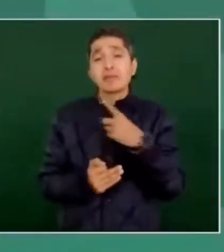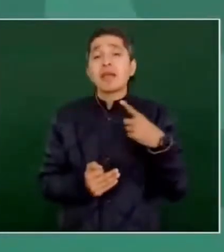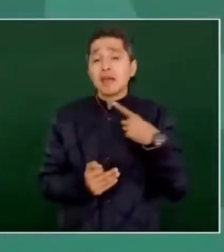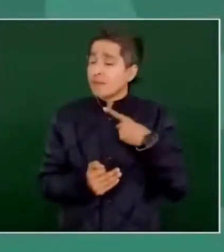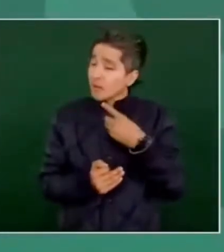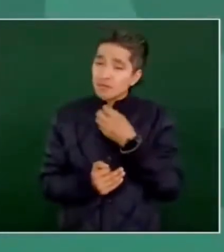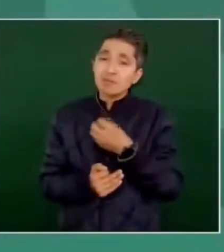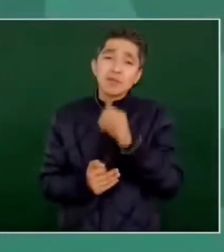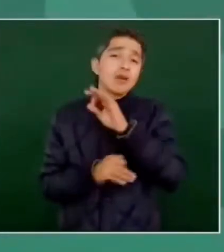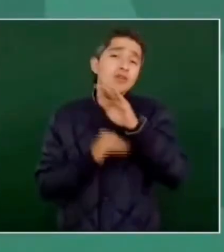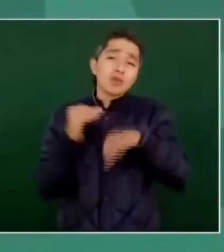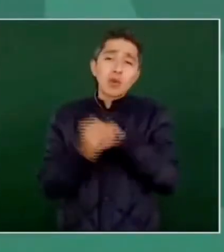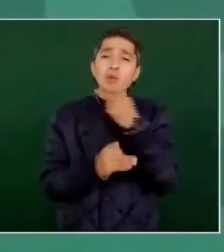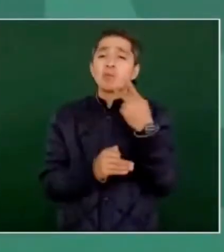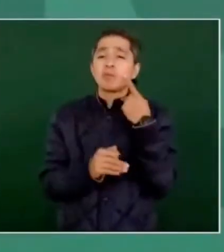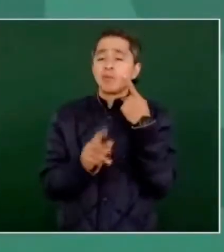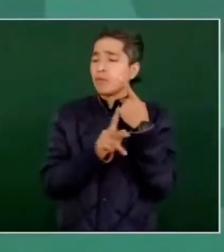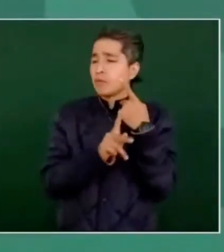es una recomendación.